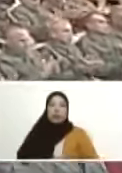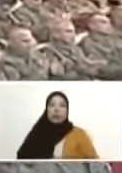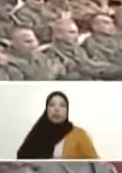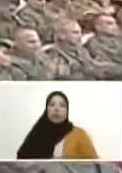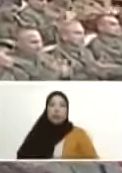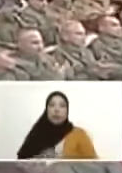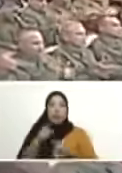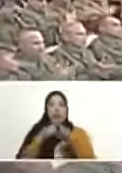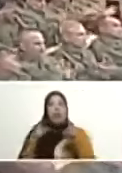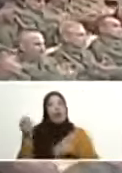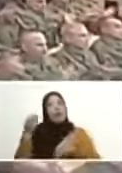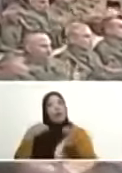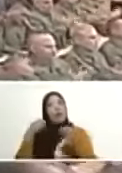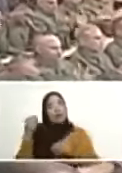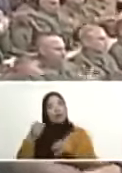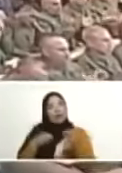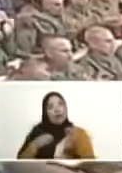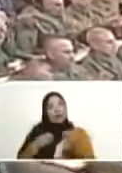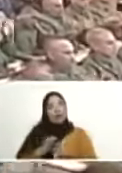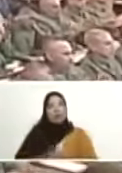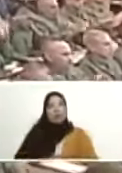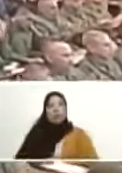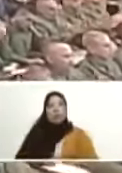Pero digo más,